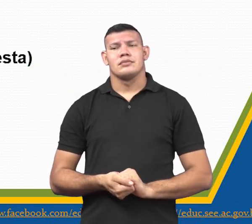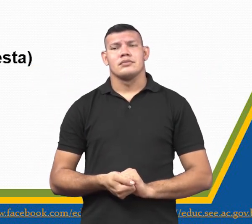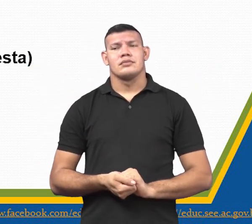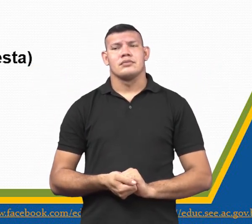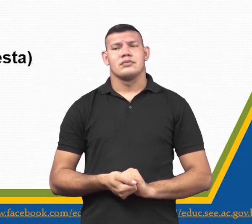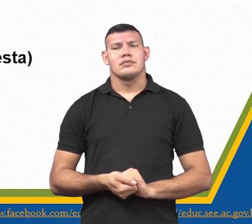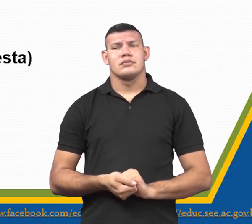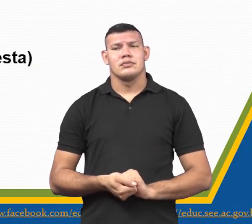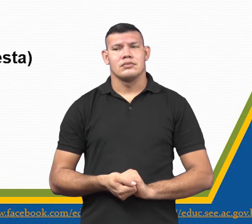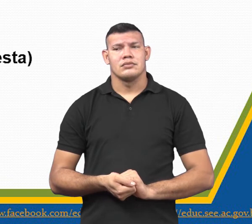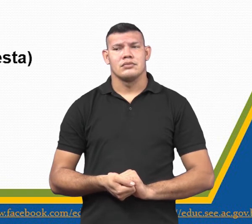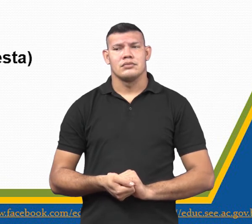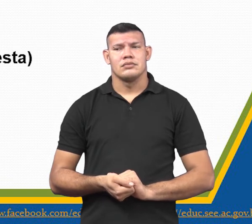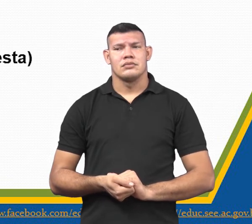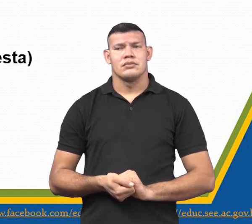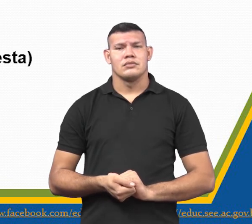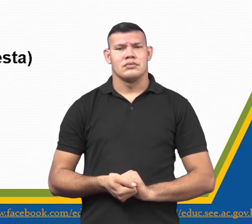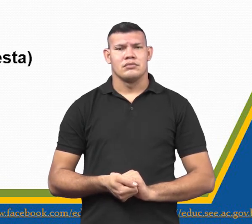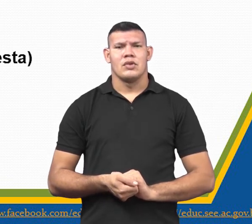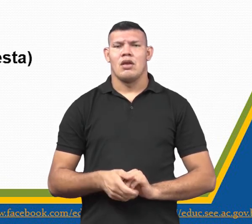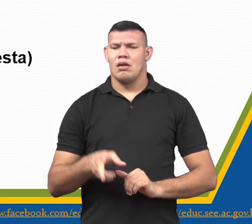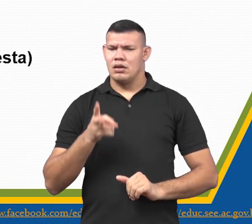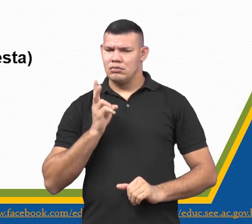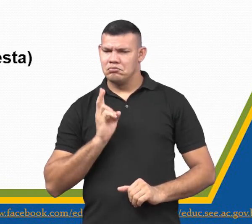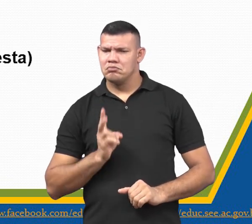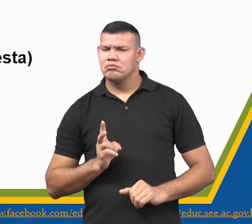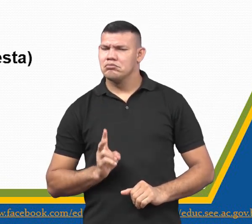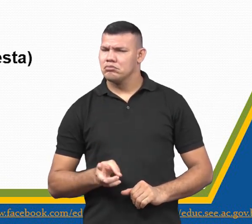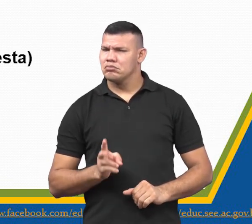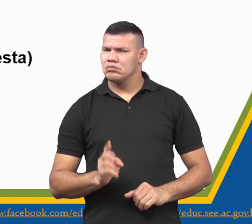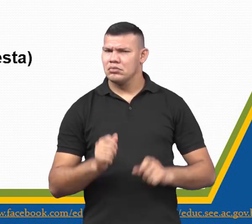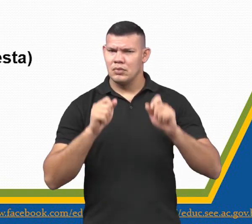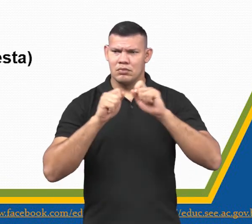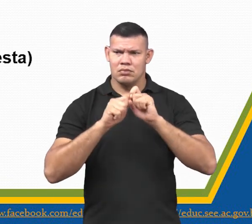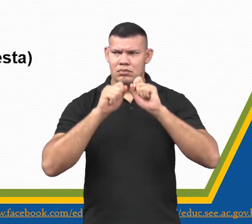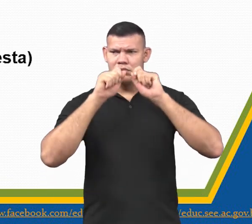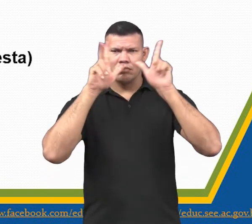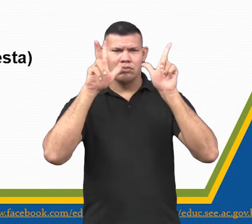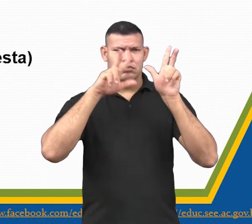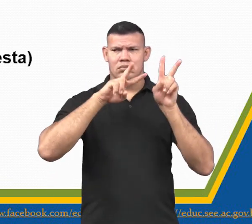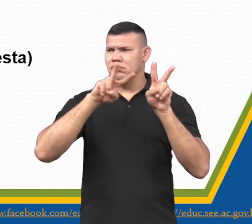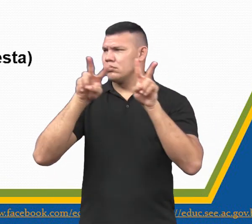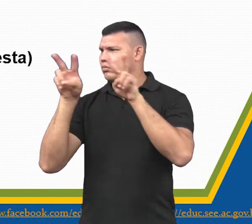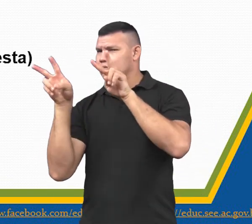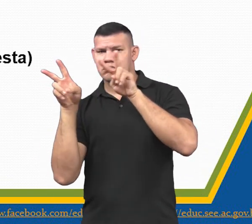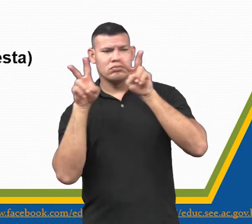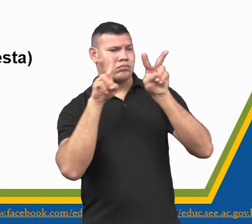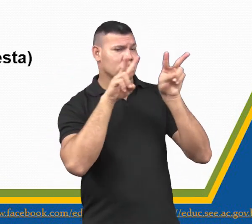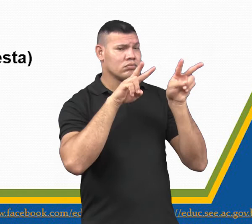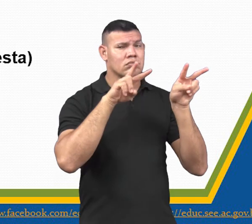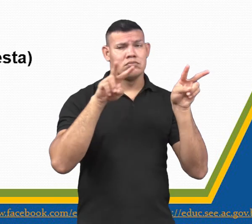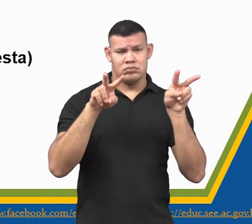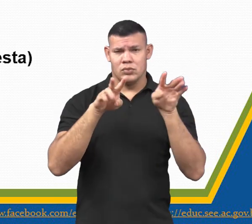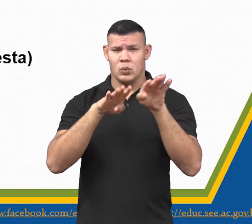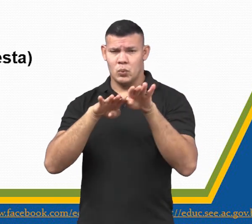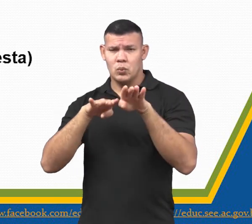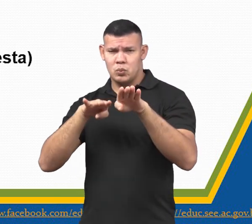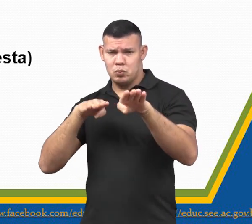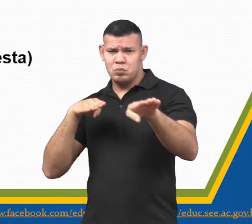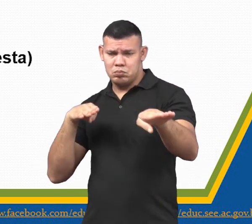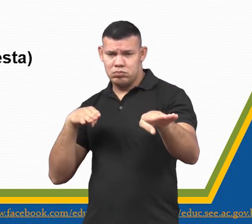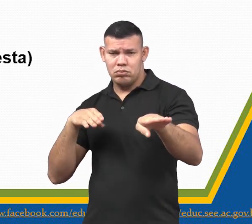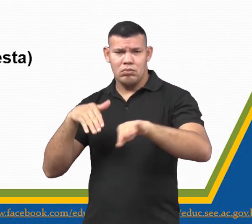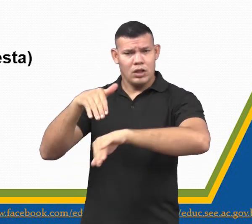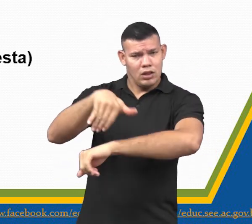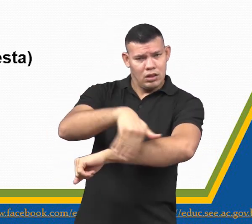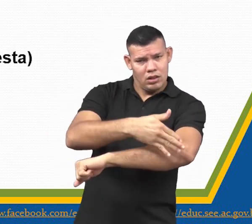Siempre alejado del tránsito. Anda siempre alejado del tránsito. Nunca anda o